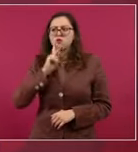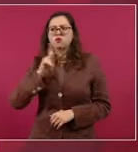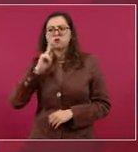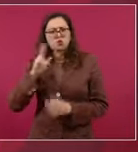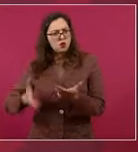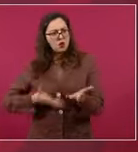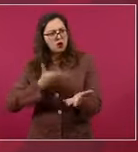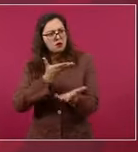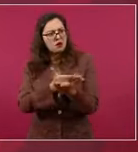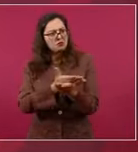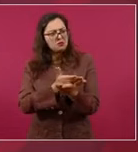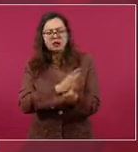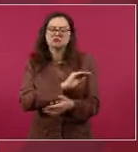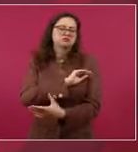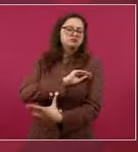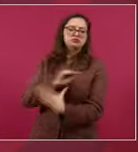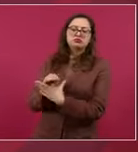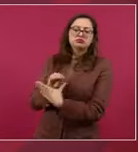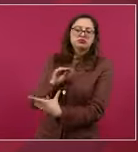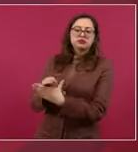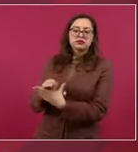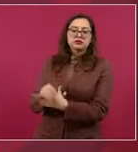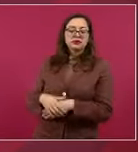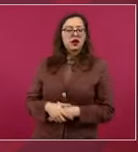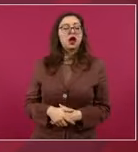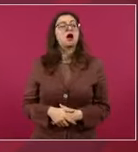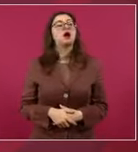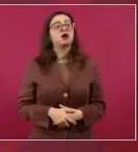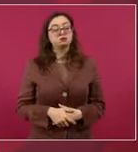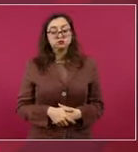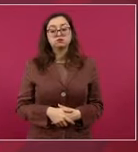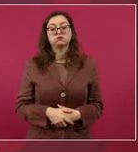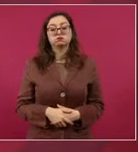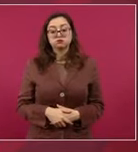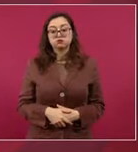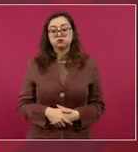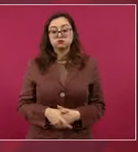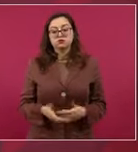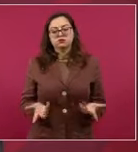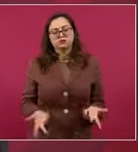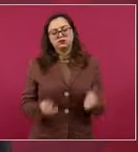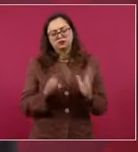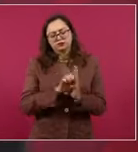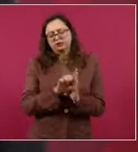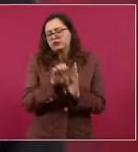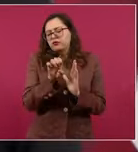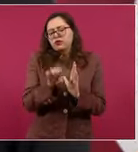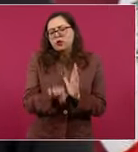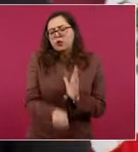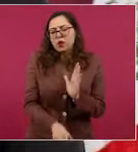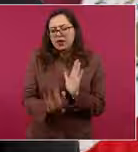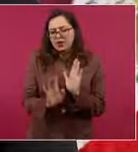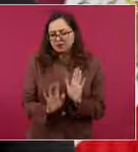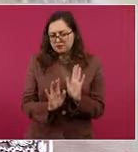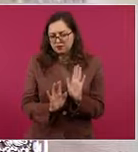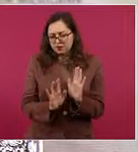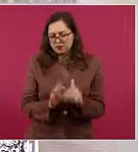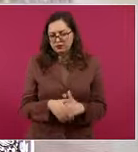sostenemos. Le faltó, por ejemplo, decir que antes,